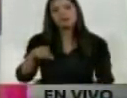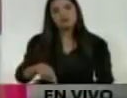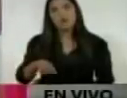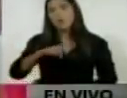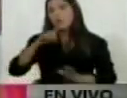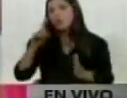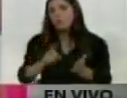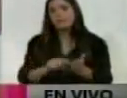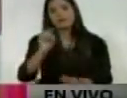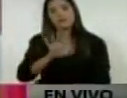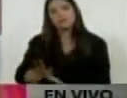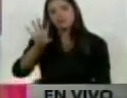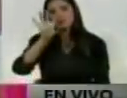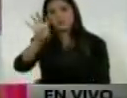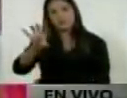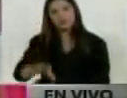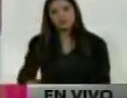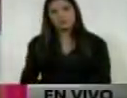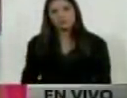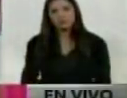integrales de nuestra patria.